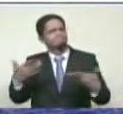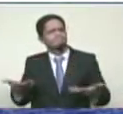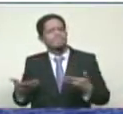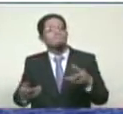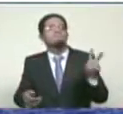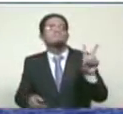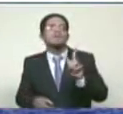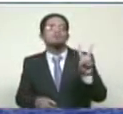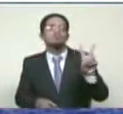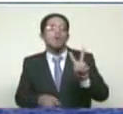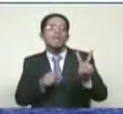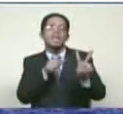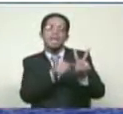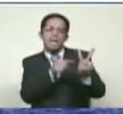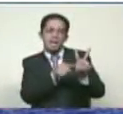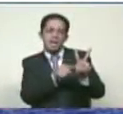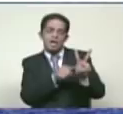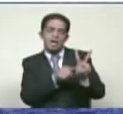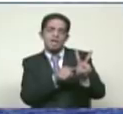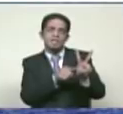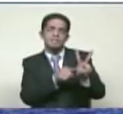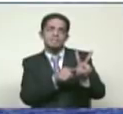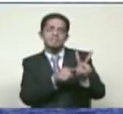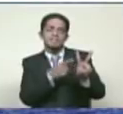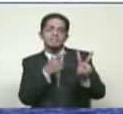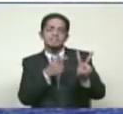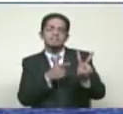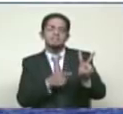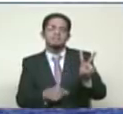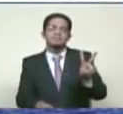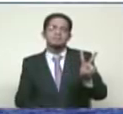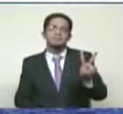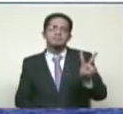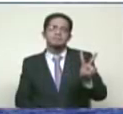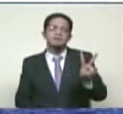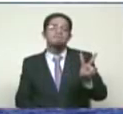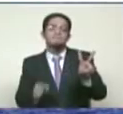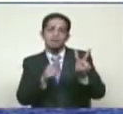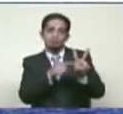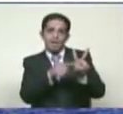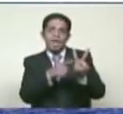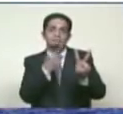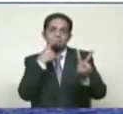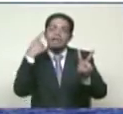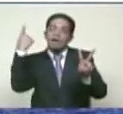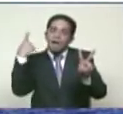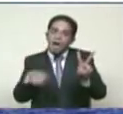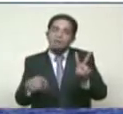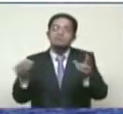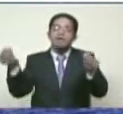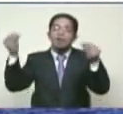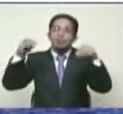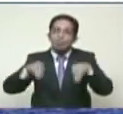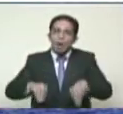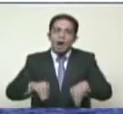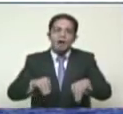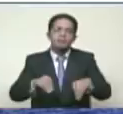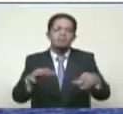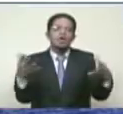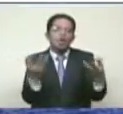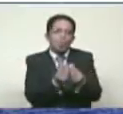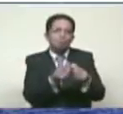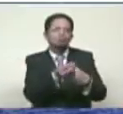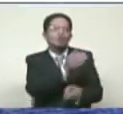Venezuela tenga más temprano que tarde un acuerdo de paz con la oposición